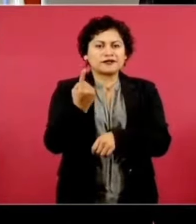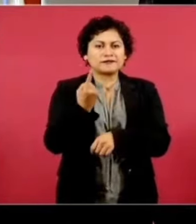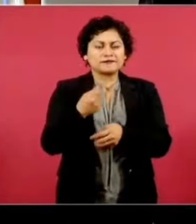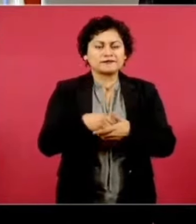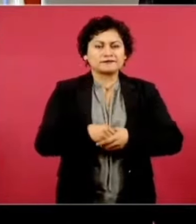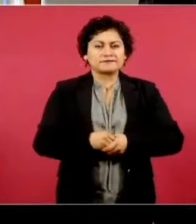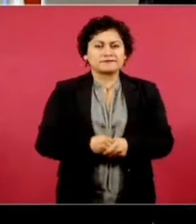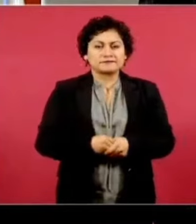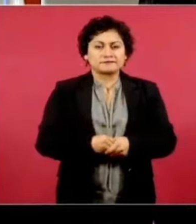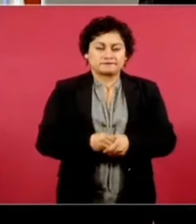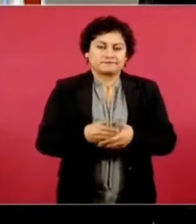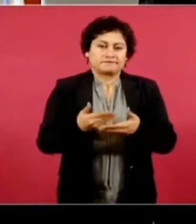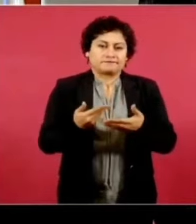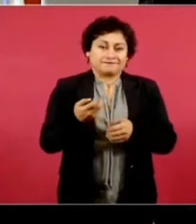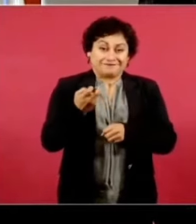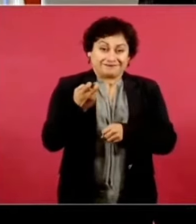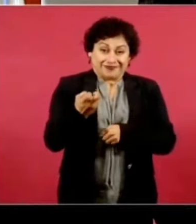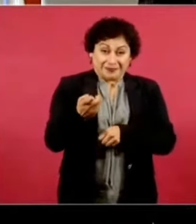estos privilegios?